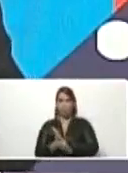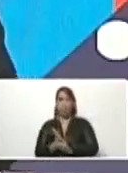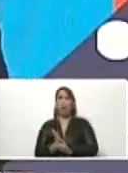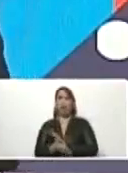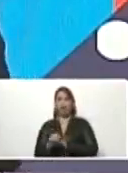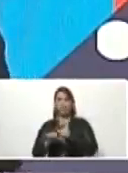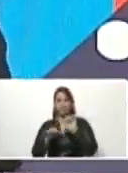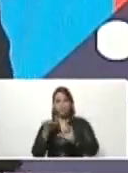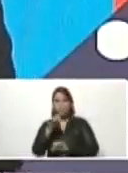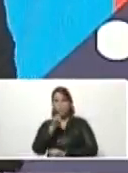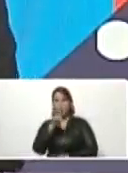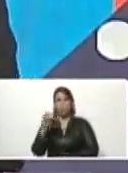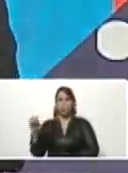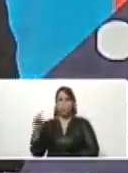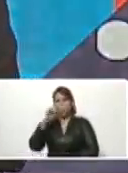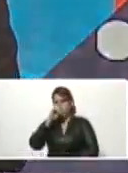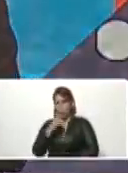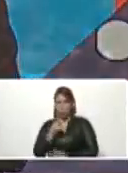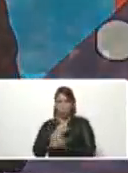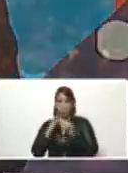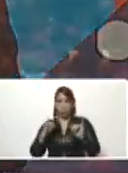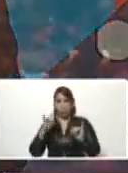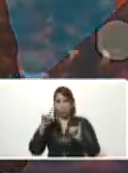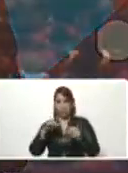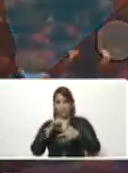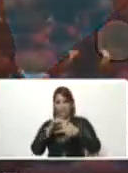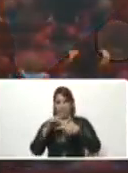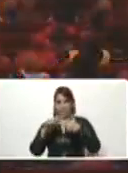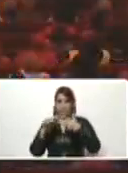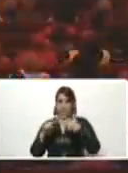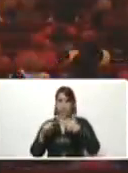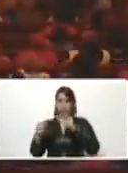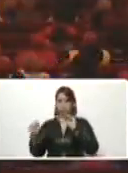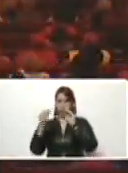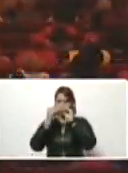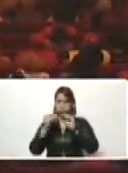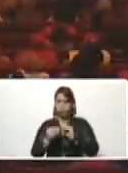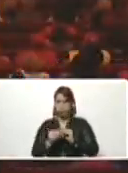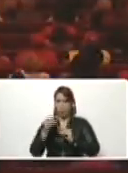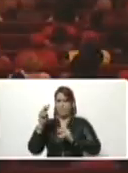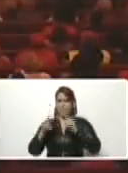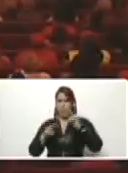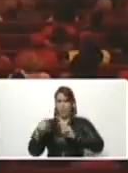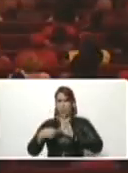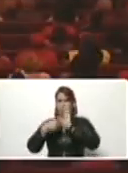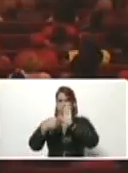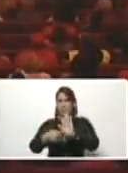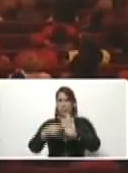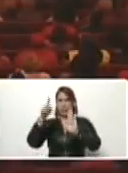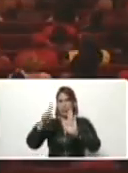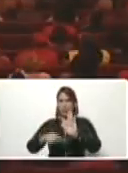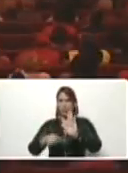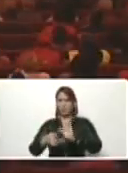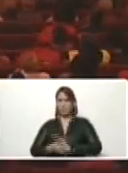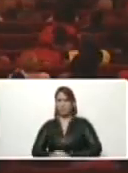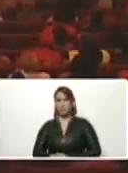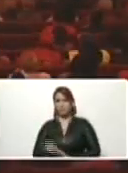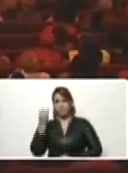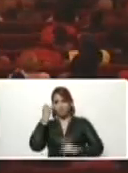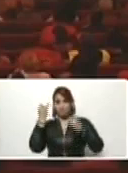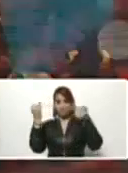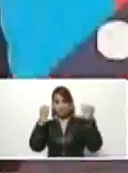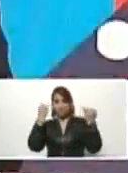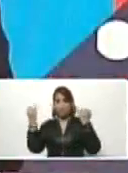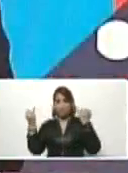las independencias. Coinciden los ponentes en varios puntos y es parte de ese saldo intelectual,